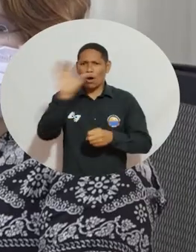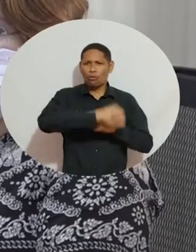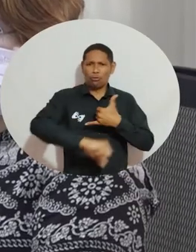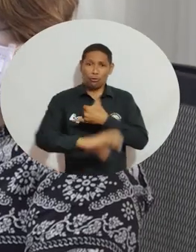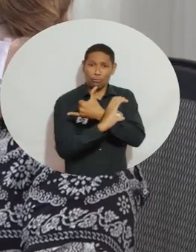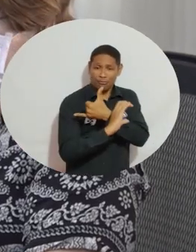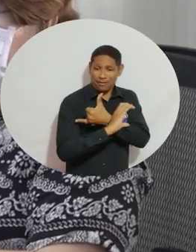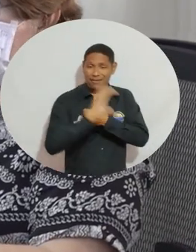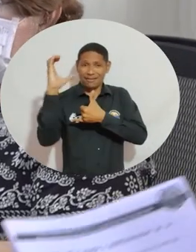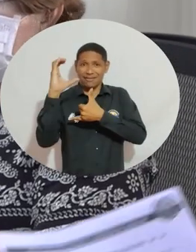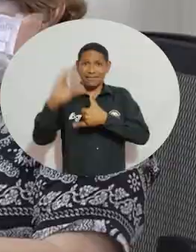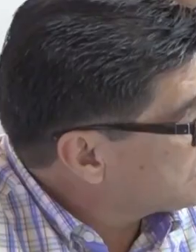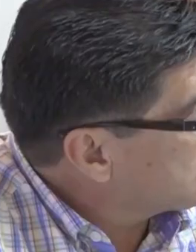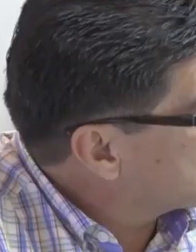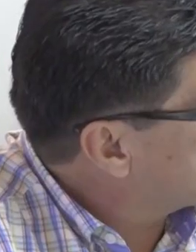resto del Caribe colombiano.